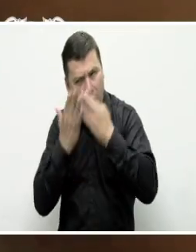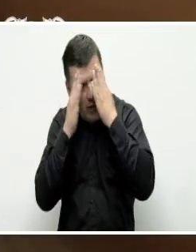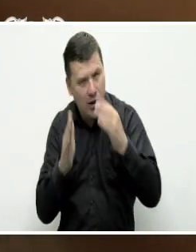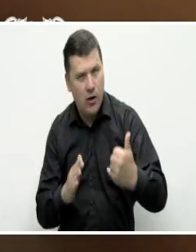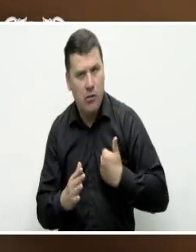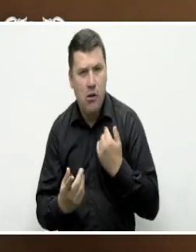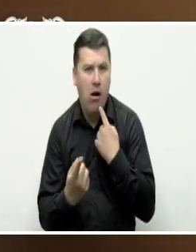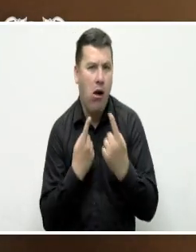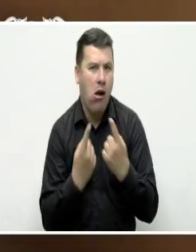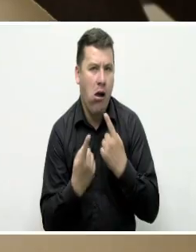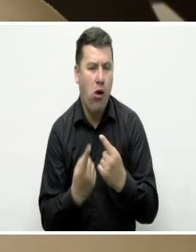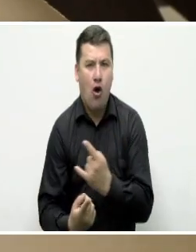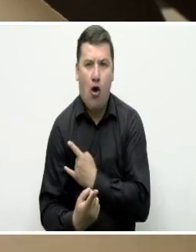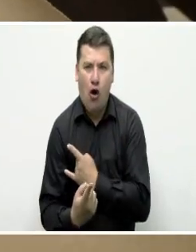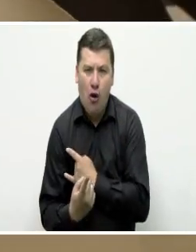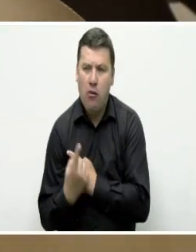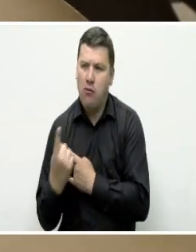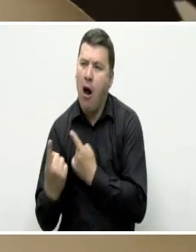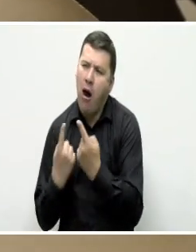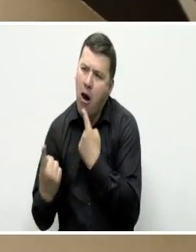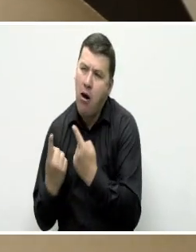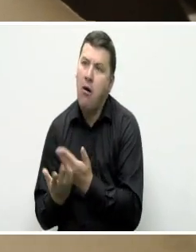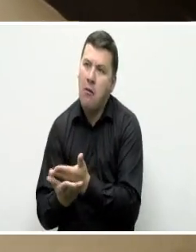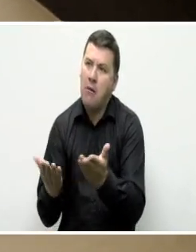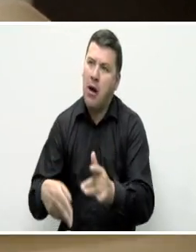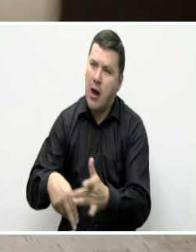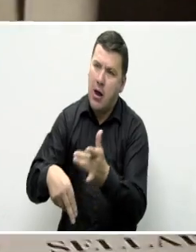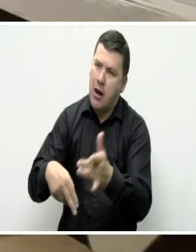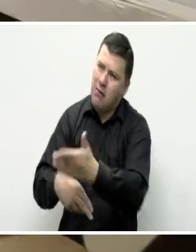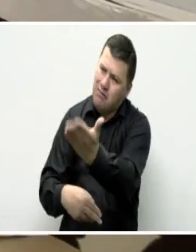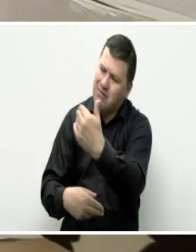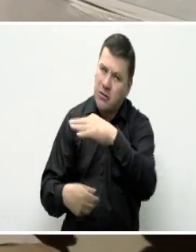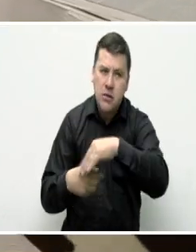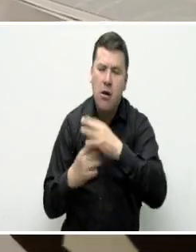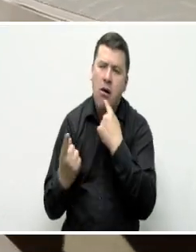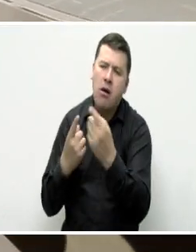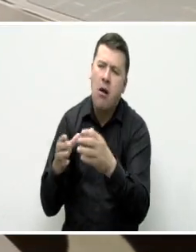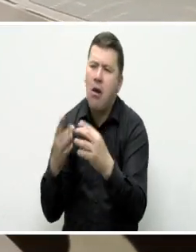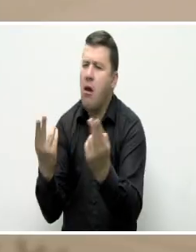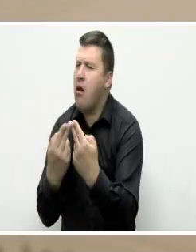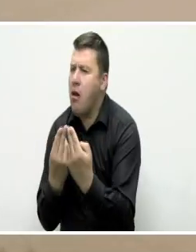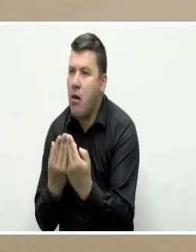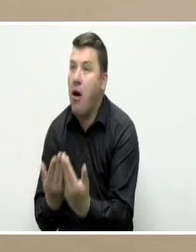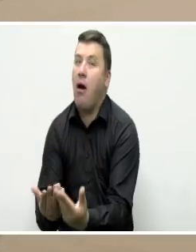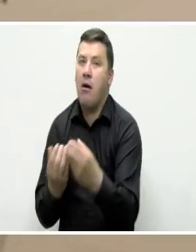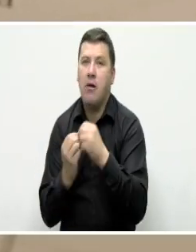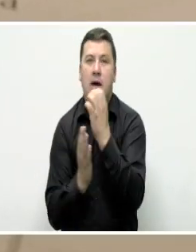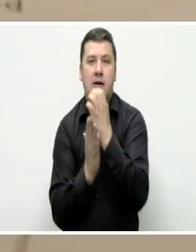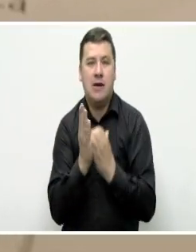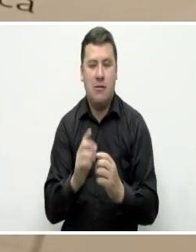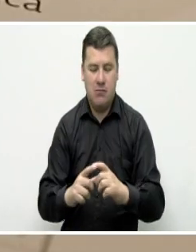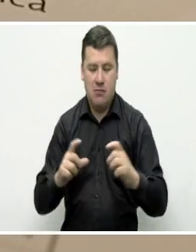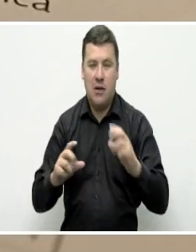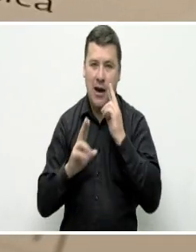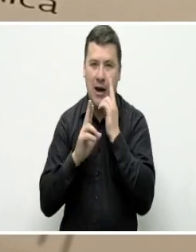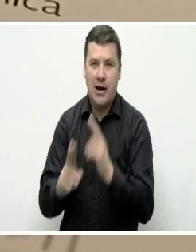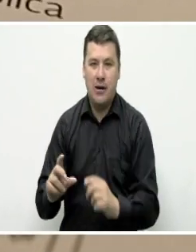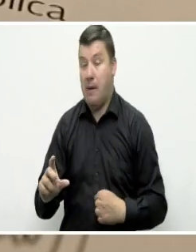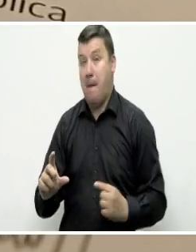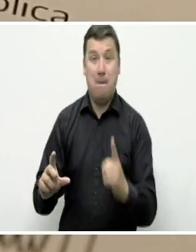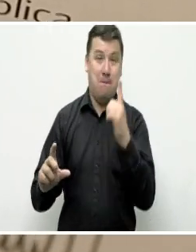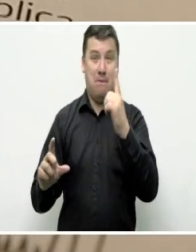sus conversatorios universitarios. El incentivo para los primivotantes representaba un certificado de reconocimiento a su